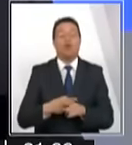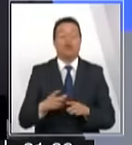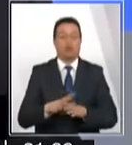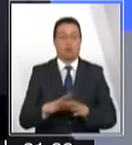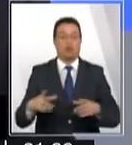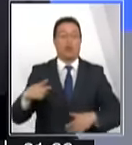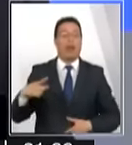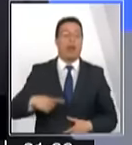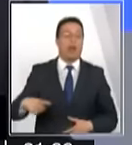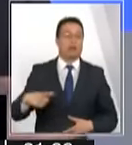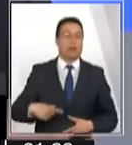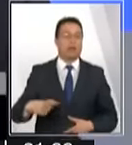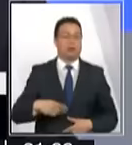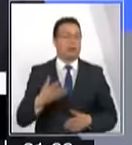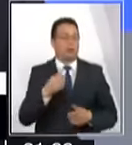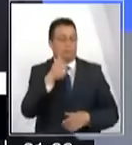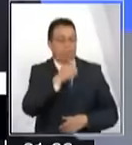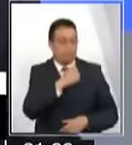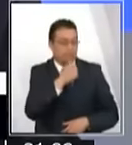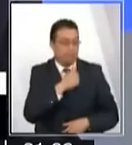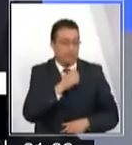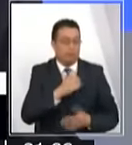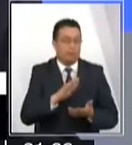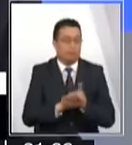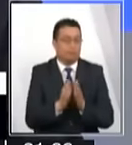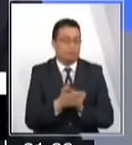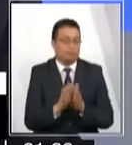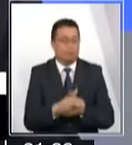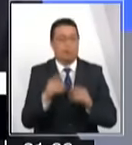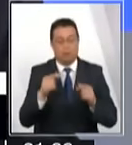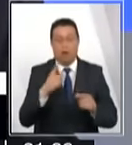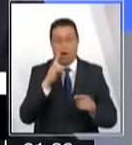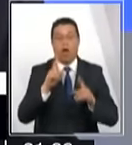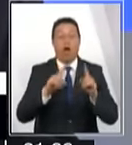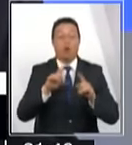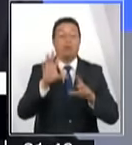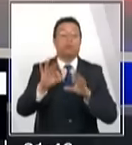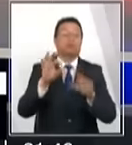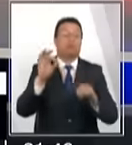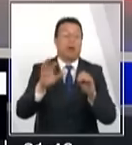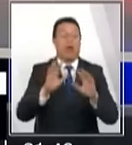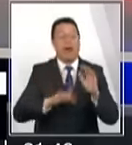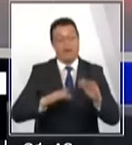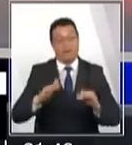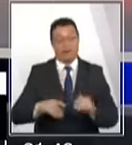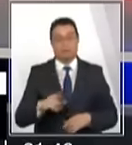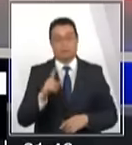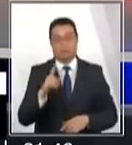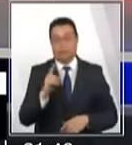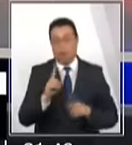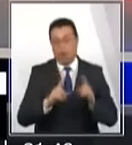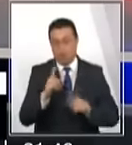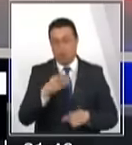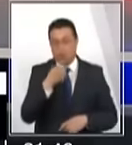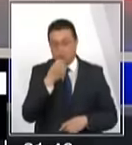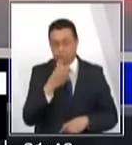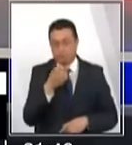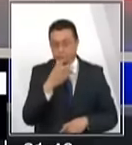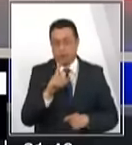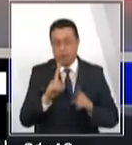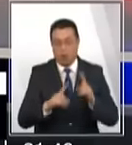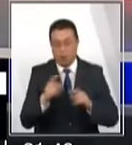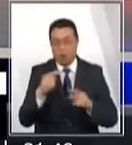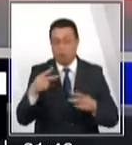Eh Esto se contiene muchas veces cuando aparece algún escándalo como ha sucedido una de las declaraciones que que hizo fuen especialmente